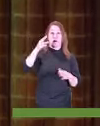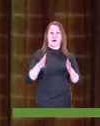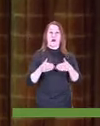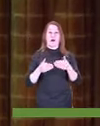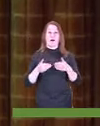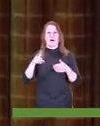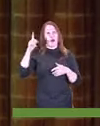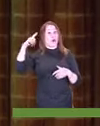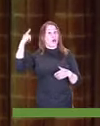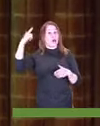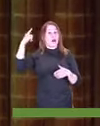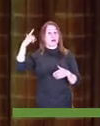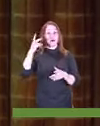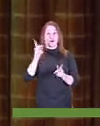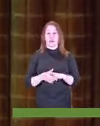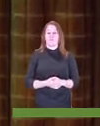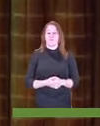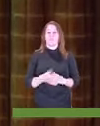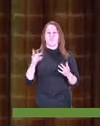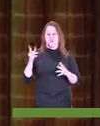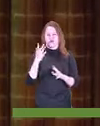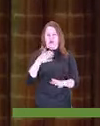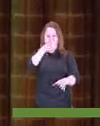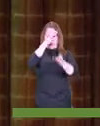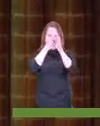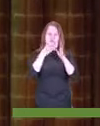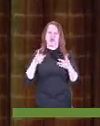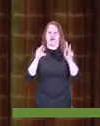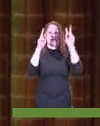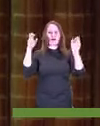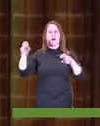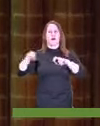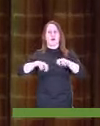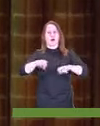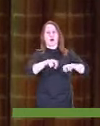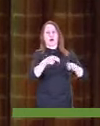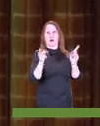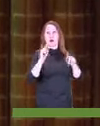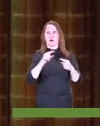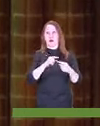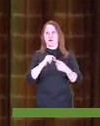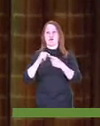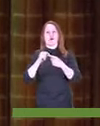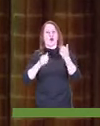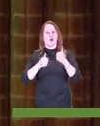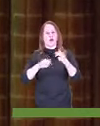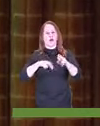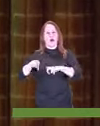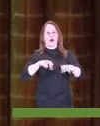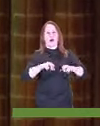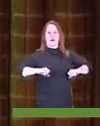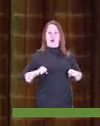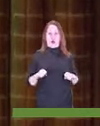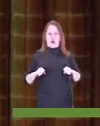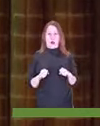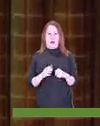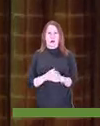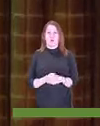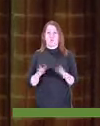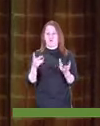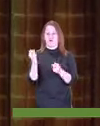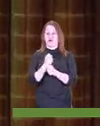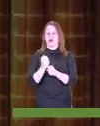Londres. Posee un amplio conocimiento en los temas de movilidad y específicamente en los temas de movilidad de Bogotá, gracias al trabajo